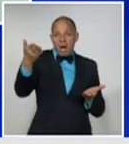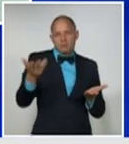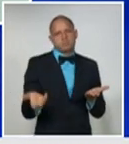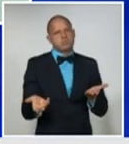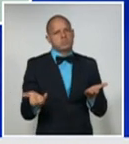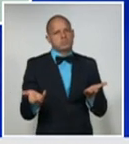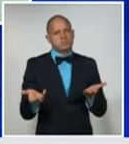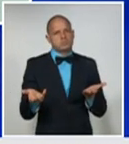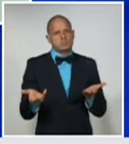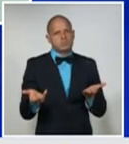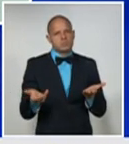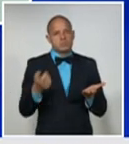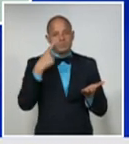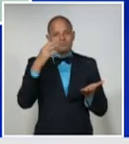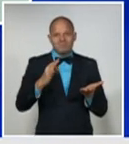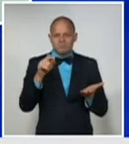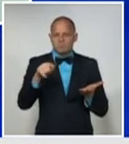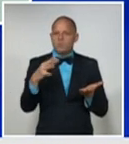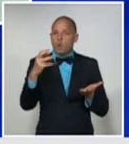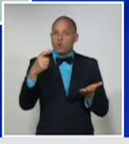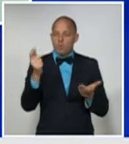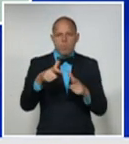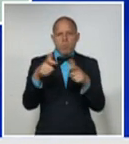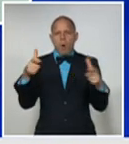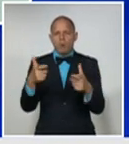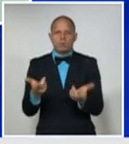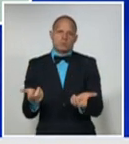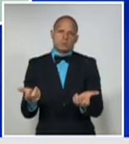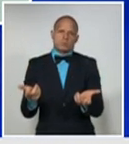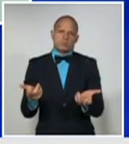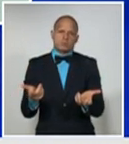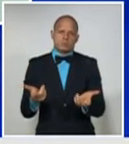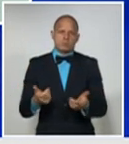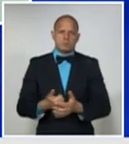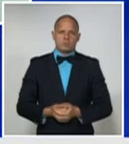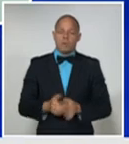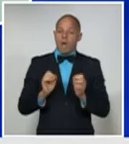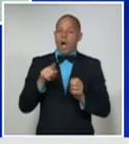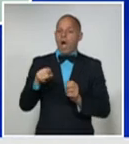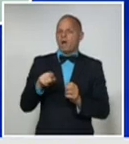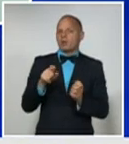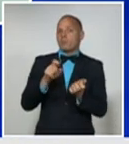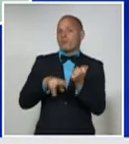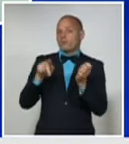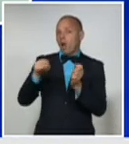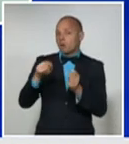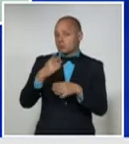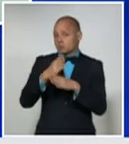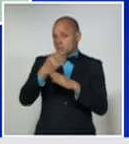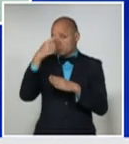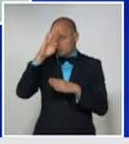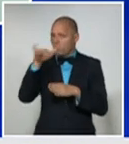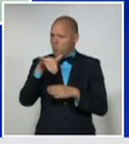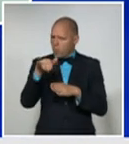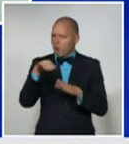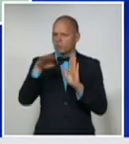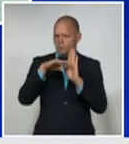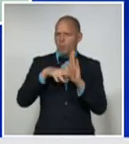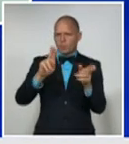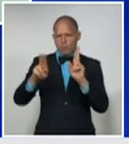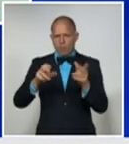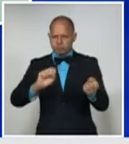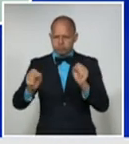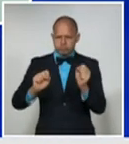un incremento en el número de casos. También en esta provincia se adopta un grupo de medidas para